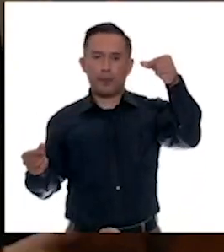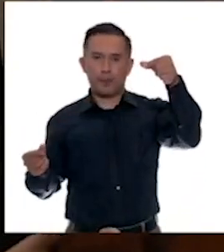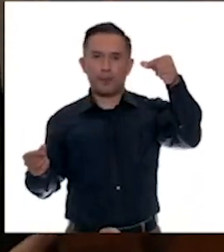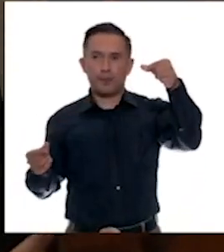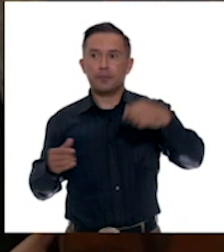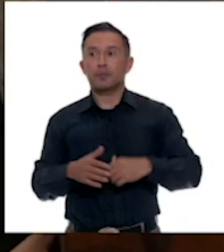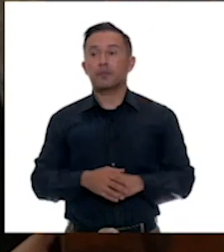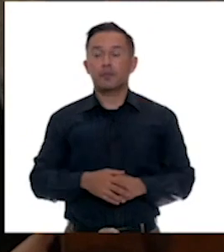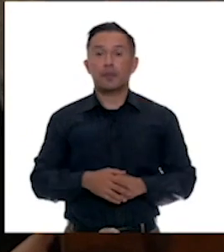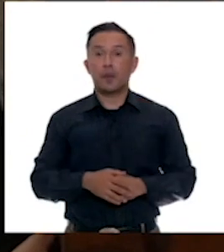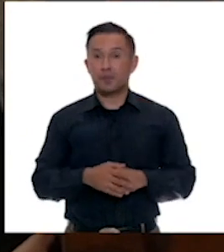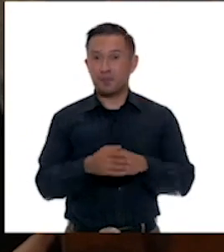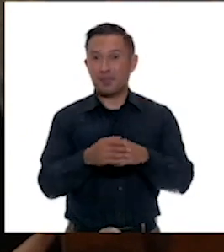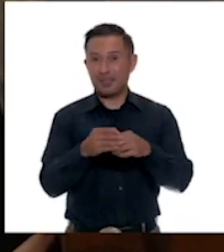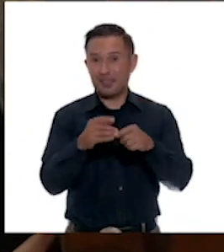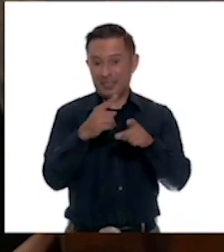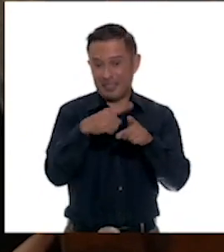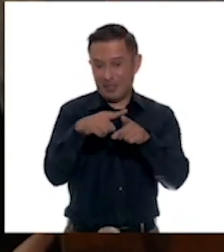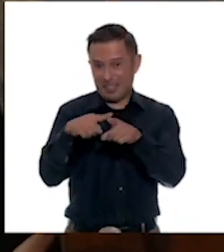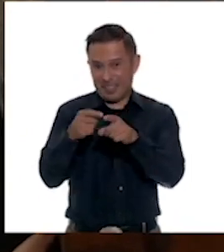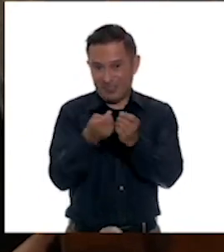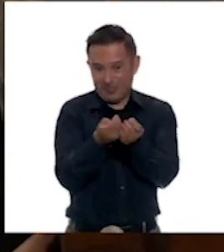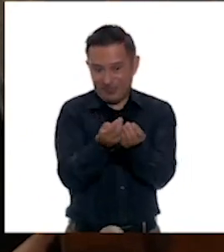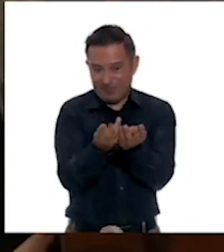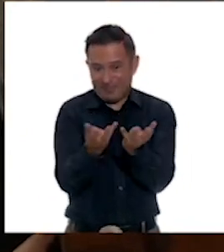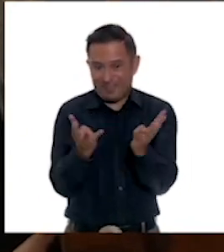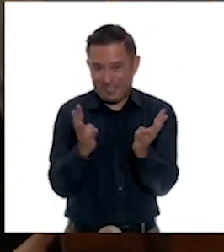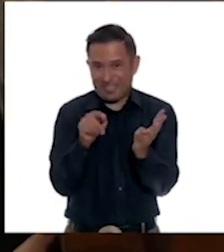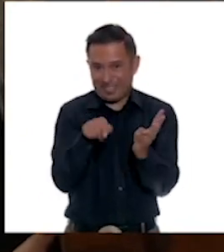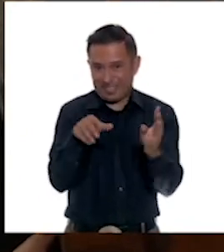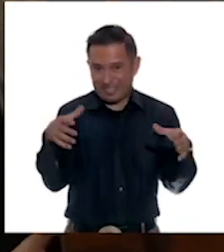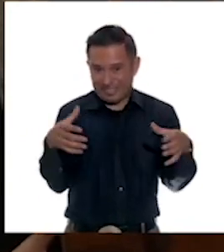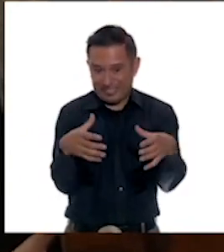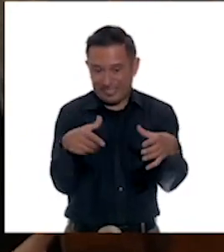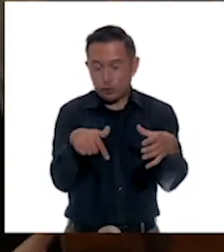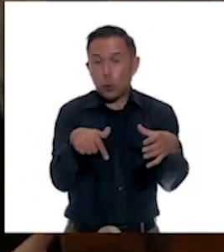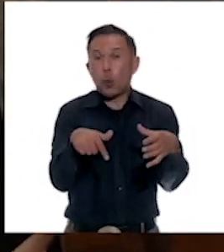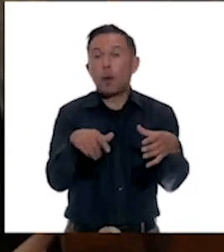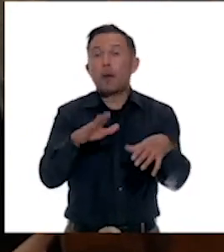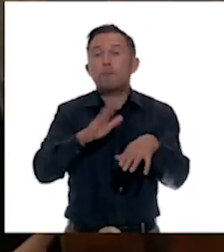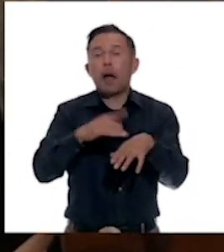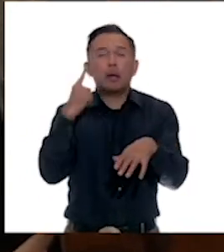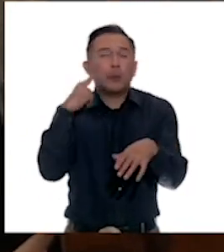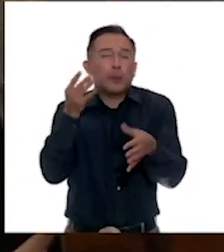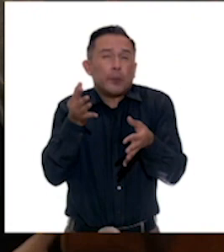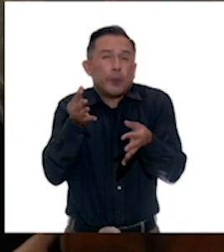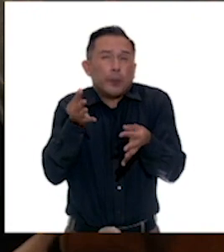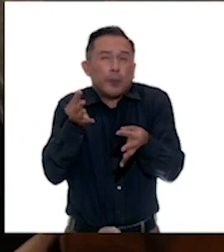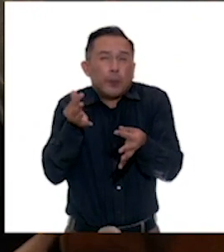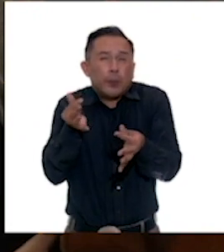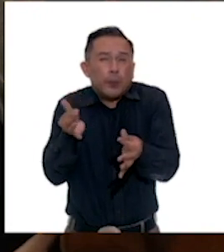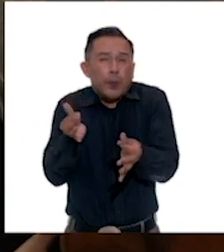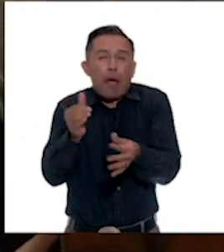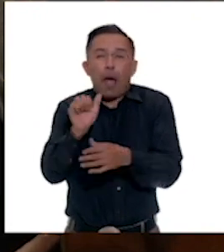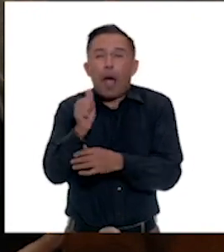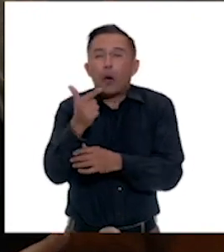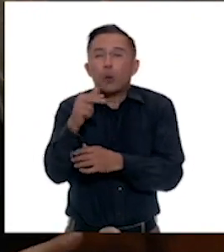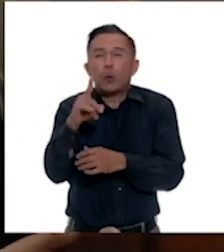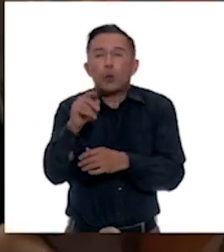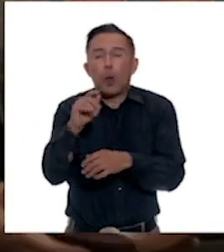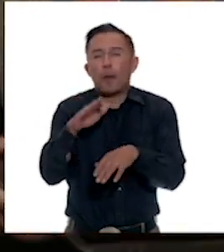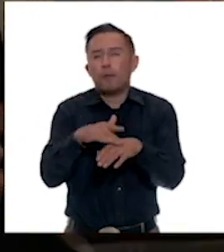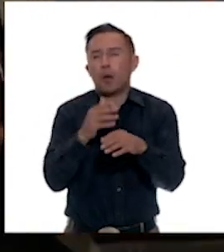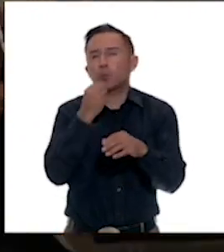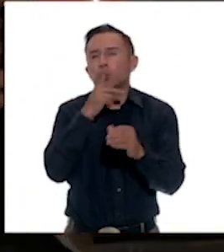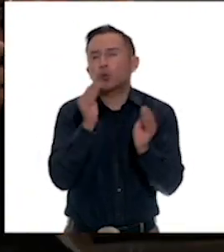De esta familia, el violín es el instrumento más agudo y el más pequeño. A diferencia del cello y el